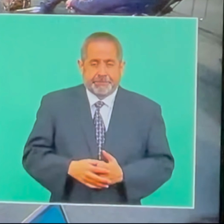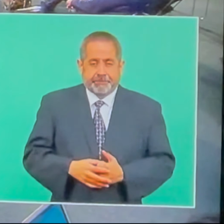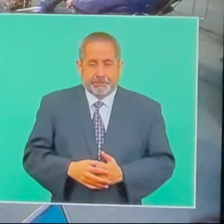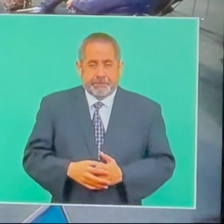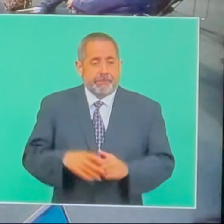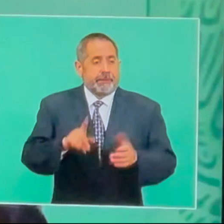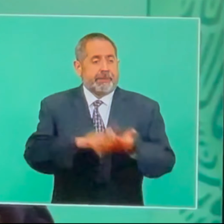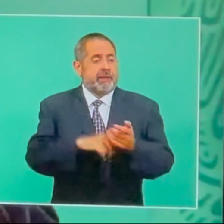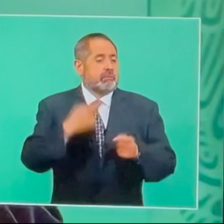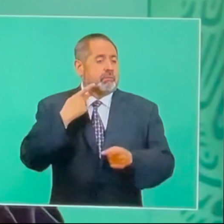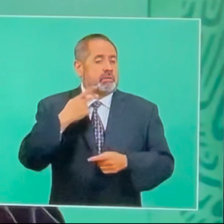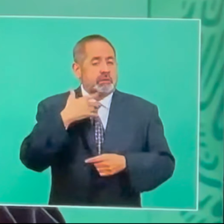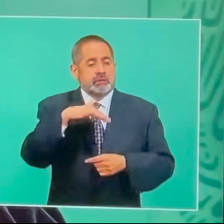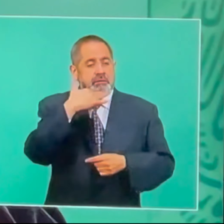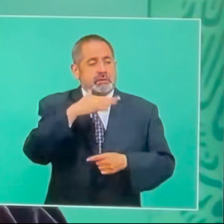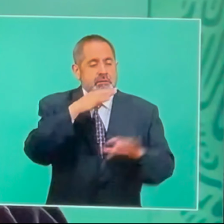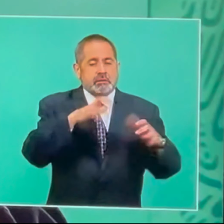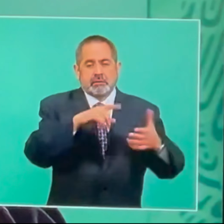con los políticos corruptos?